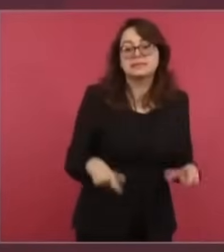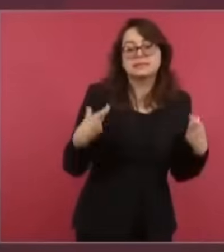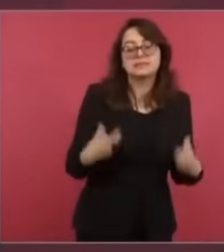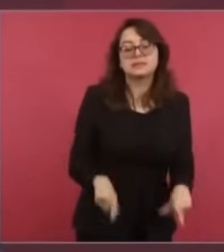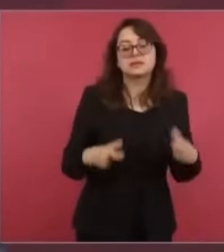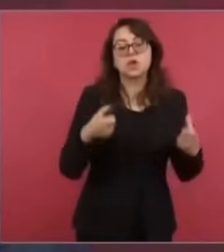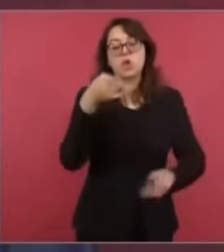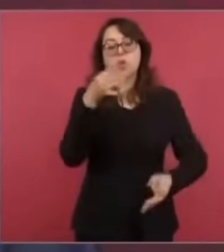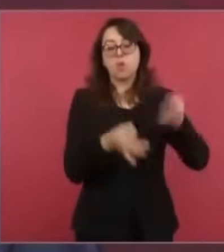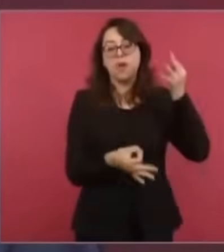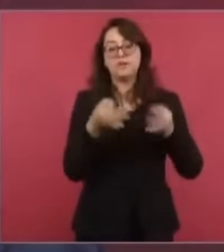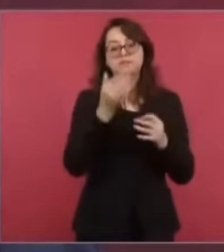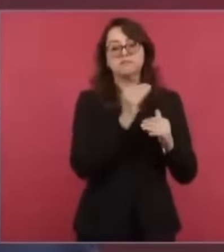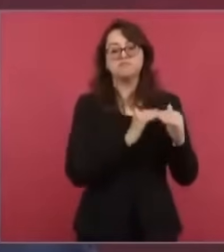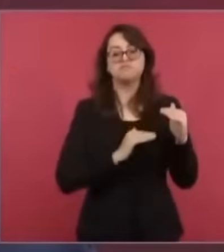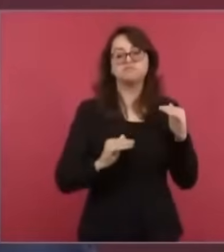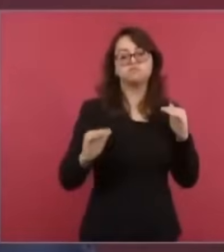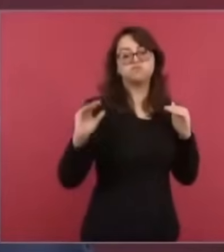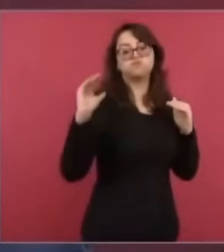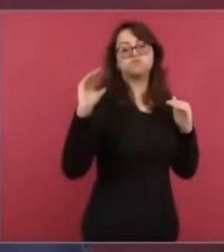realmente es